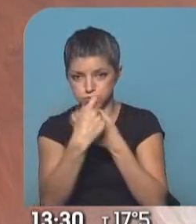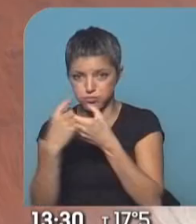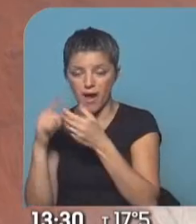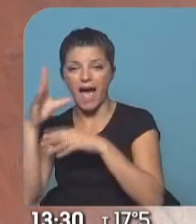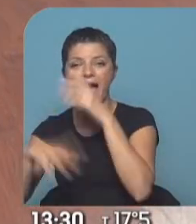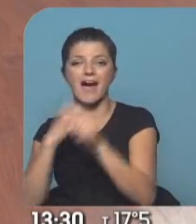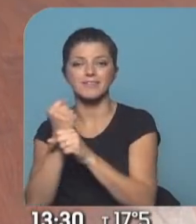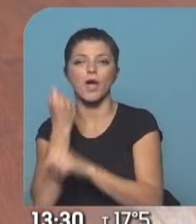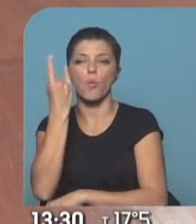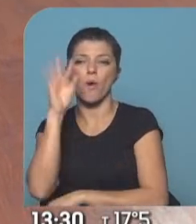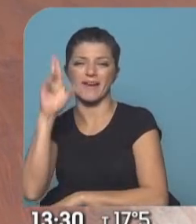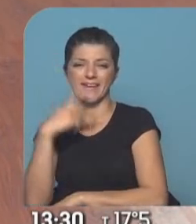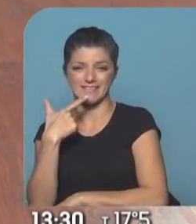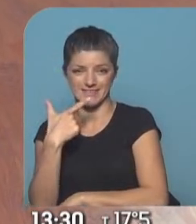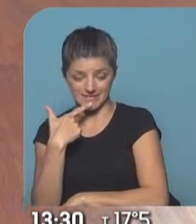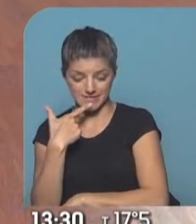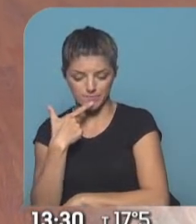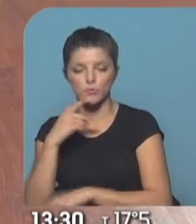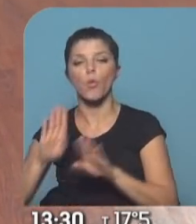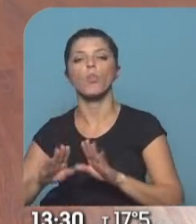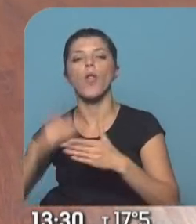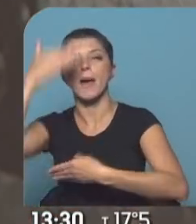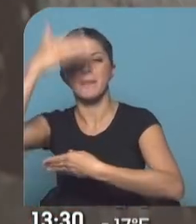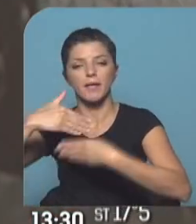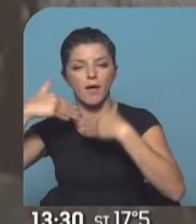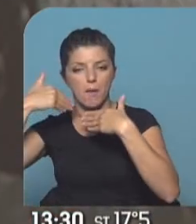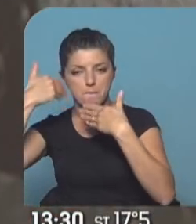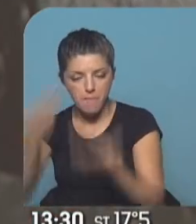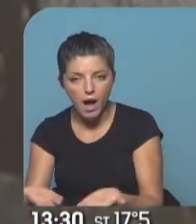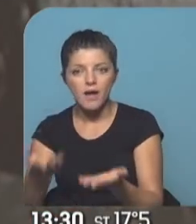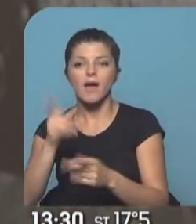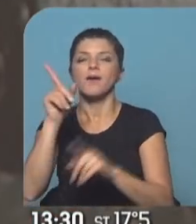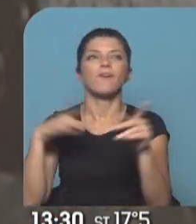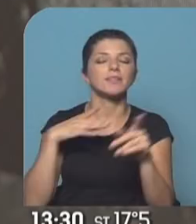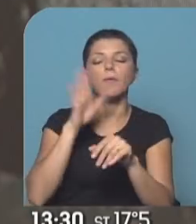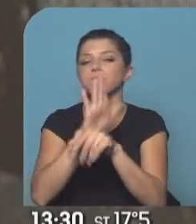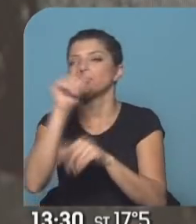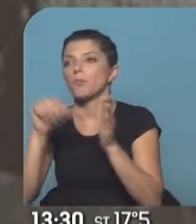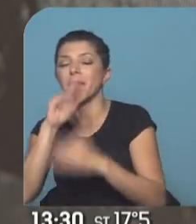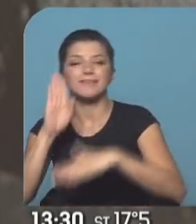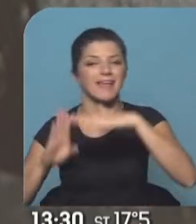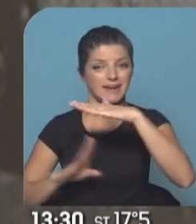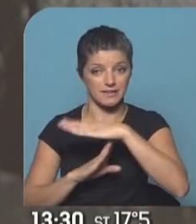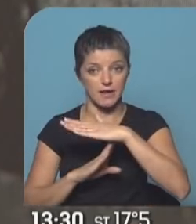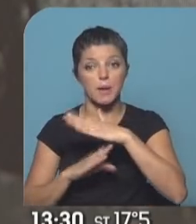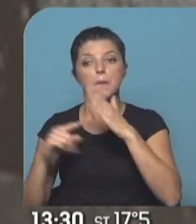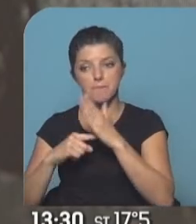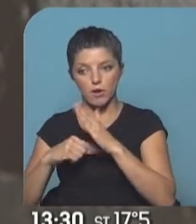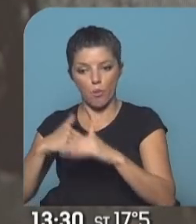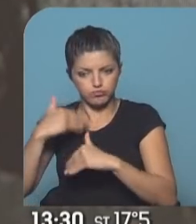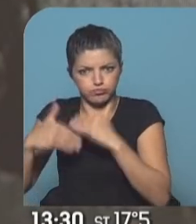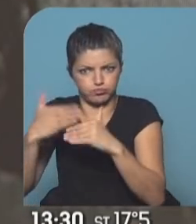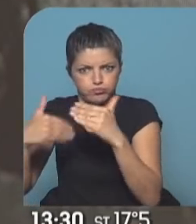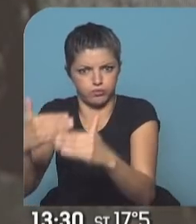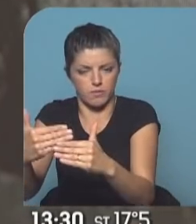un momento de debilidad después de la caída del muro, de confusión, de ausencia de liderazgo, de vacío de liderazgo después de Yeltsin y demás, pero se logró recomponer sobre las